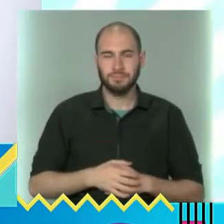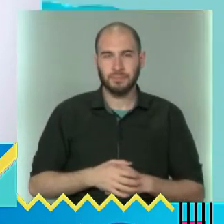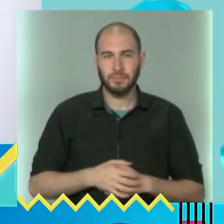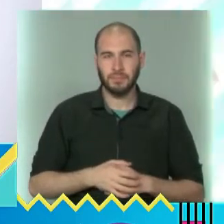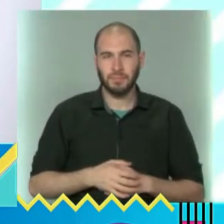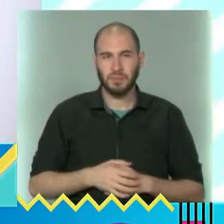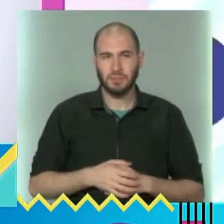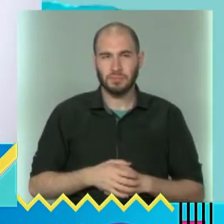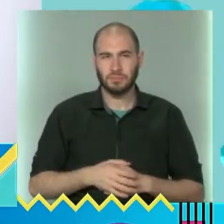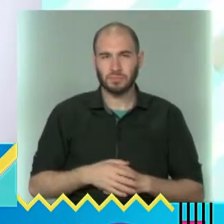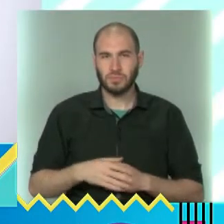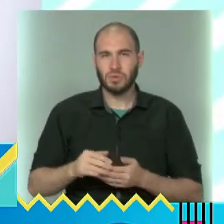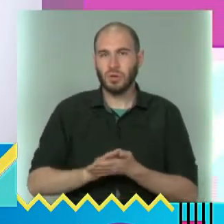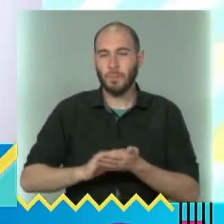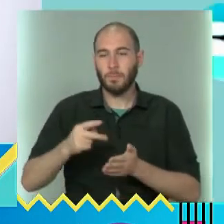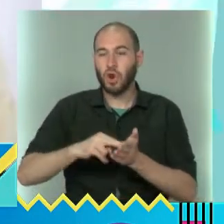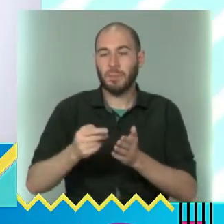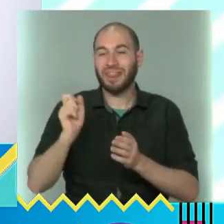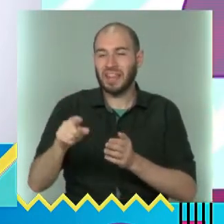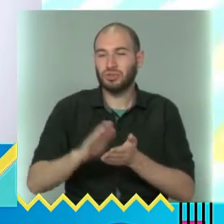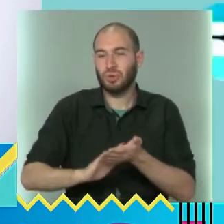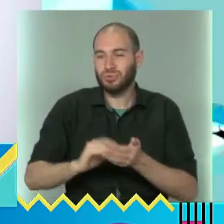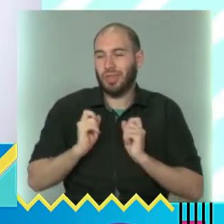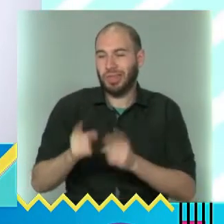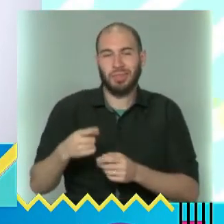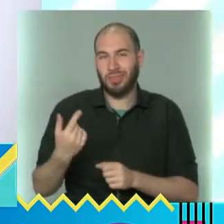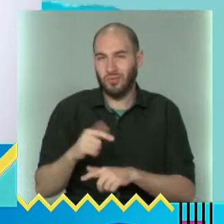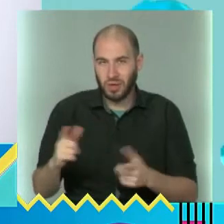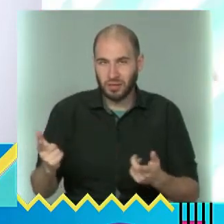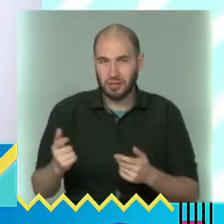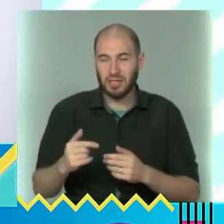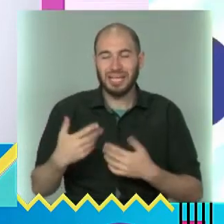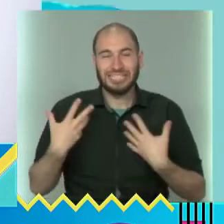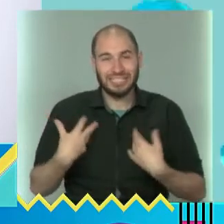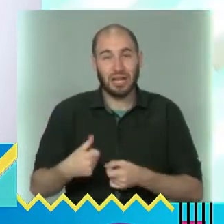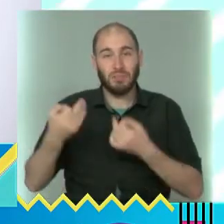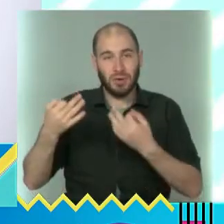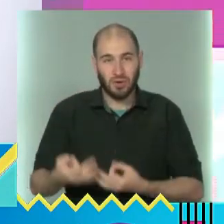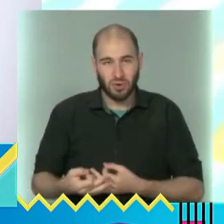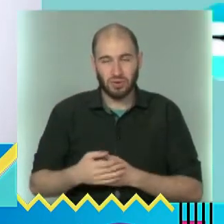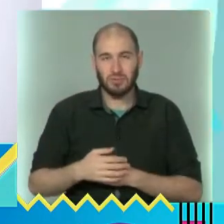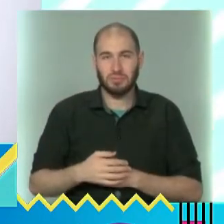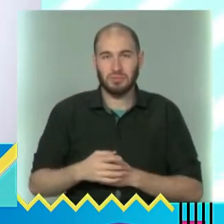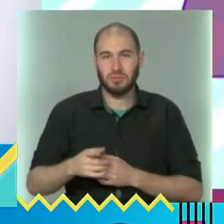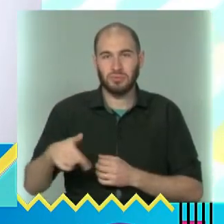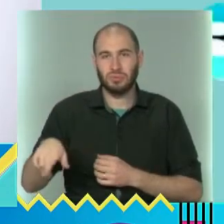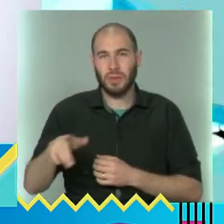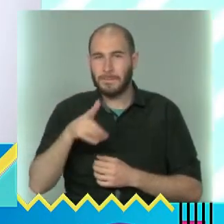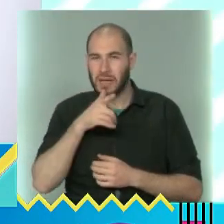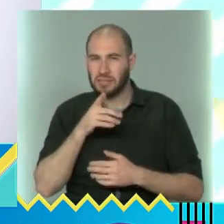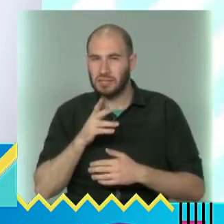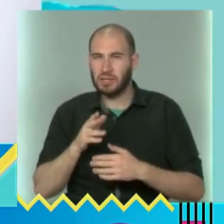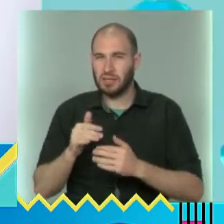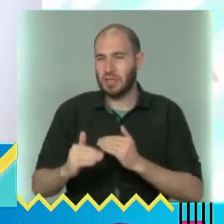que no tiene la solución al problema del otro, ¿sí? Y lo más sano a escuchar a otra persona es ponerse en un lugar